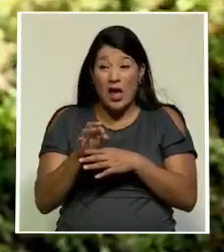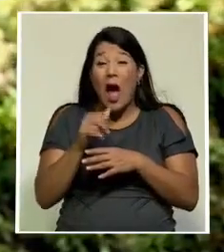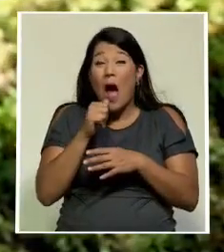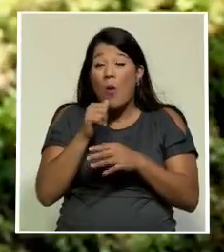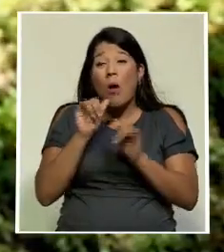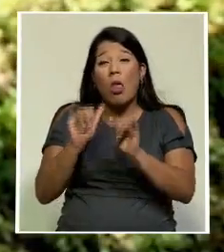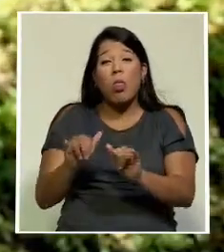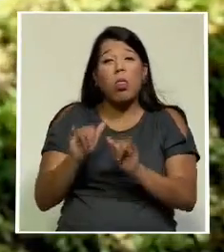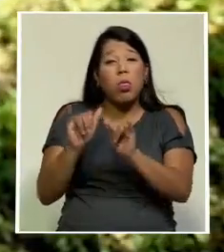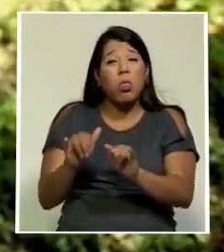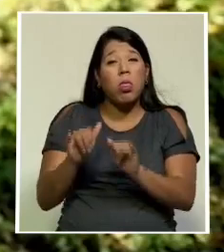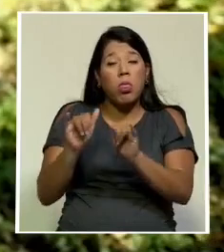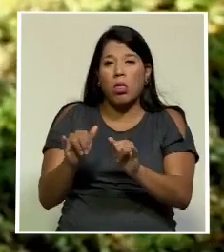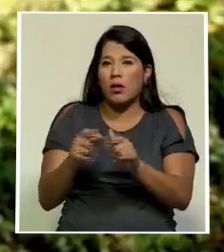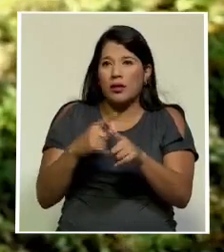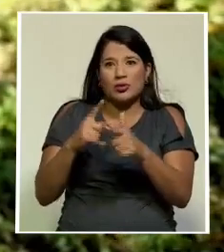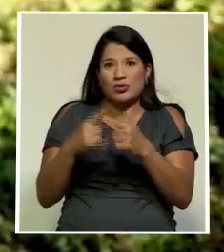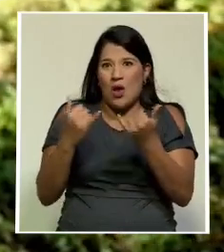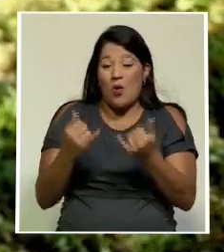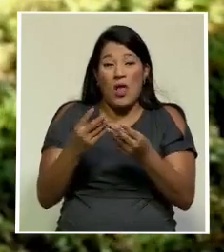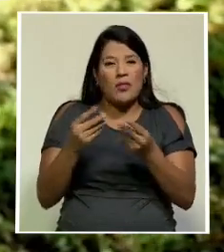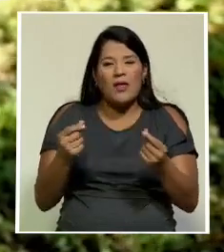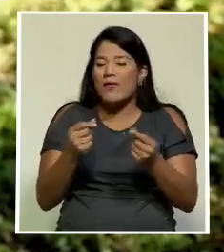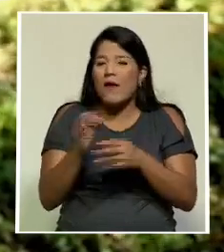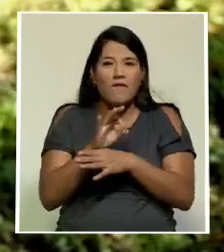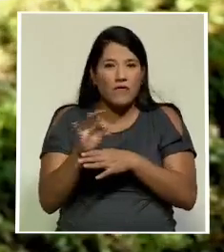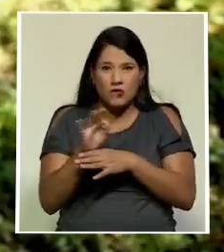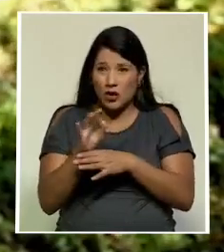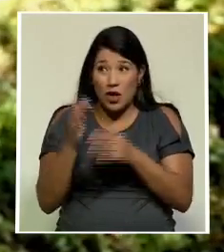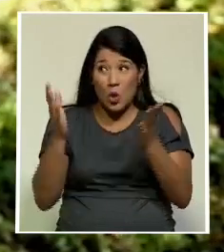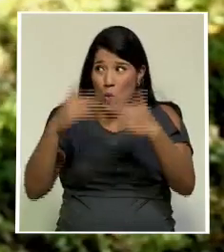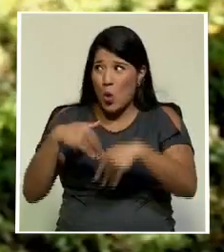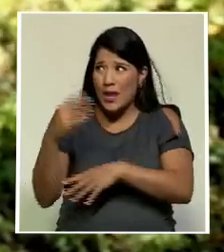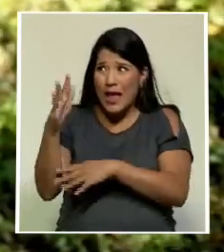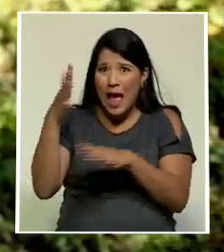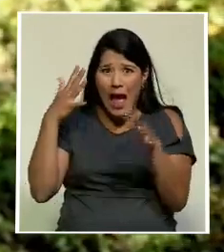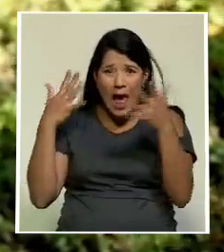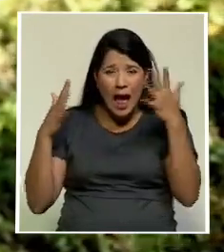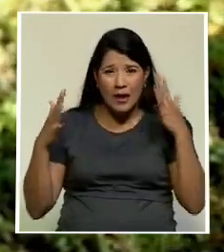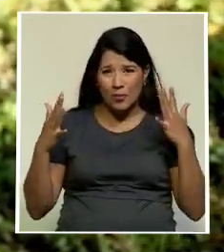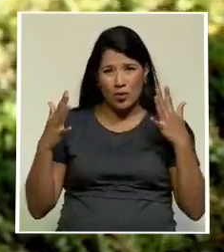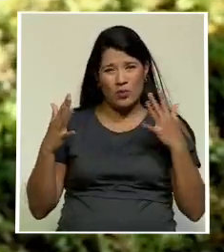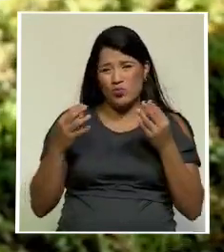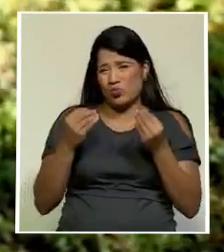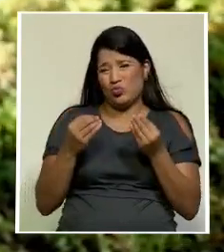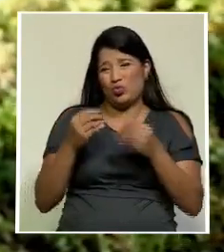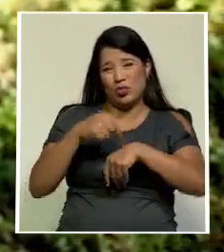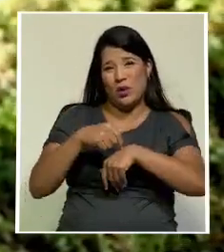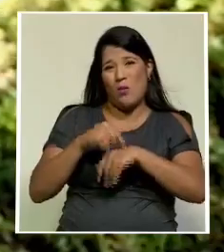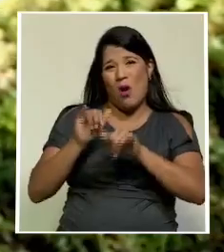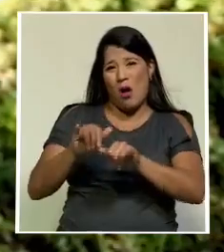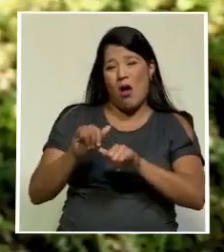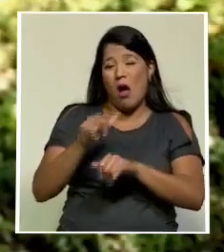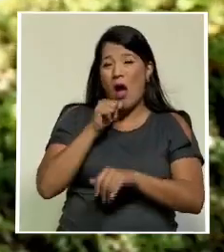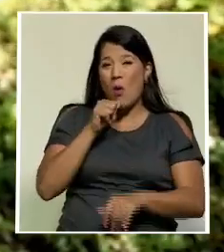no hay árboles. Si uno lo siembra se vuelve a morir, como no hay árboles, tardó mucho el agua ahí en la